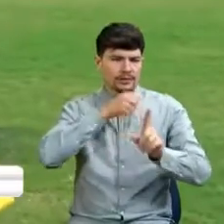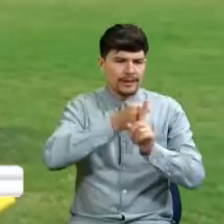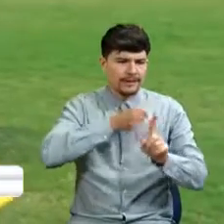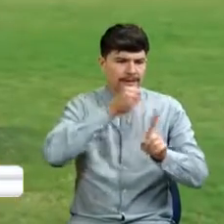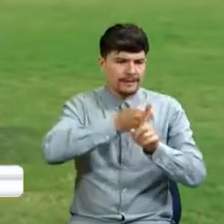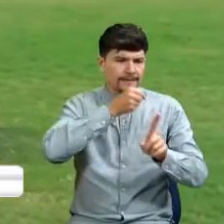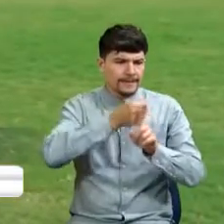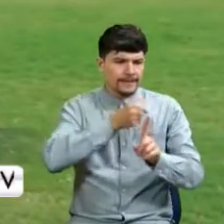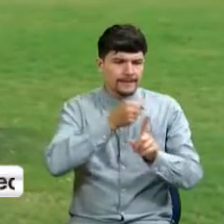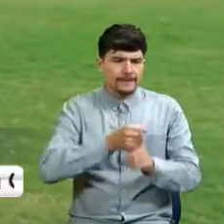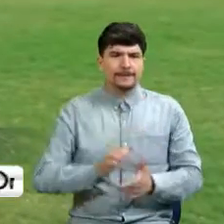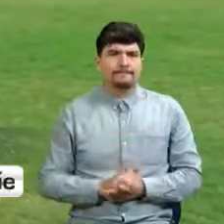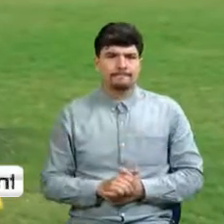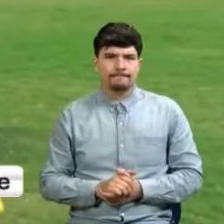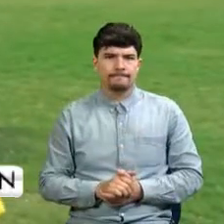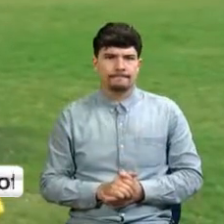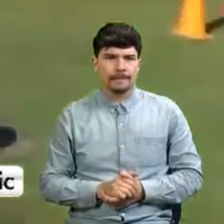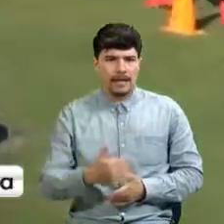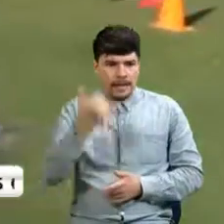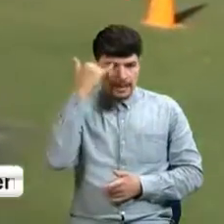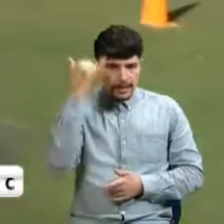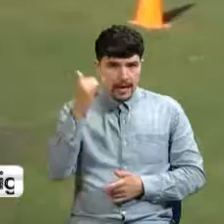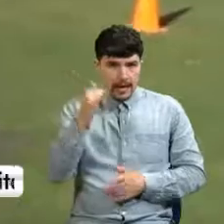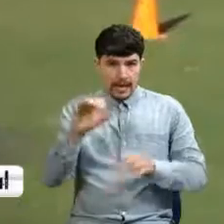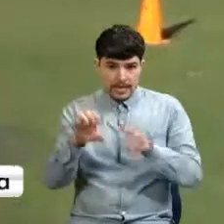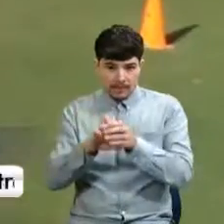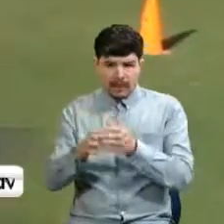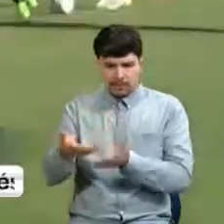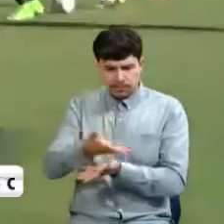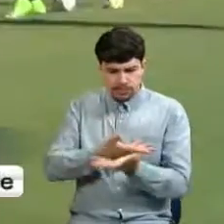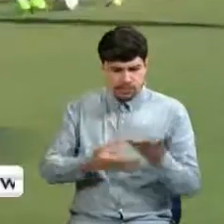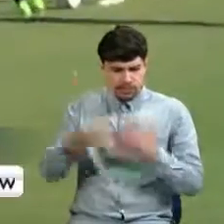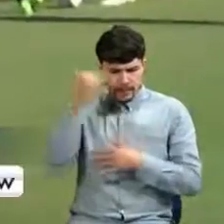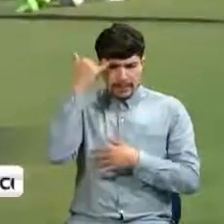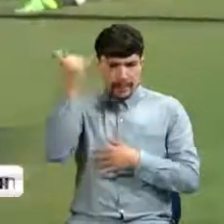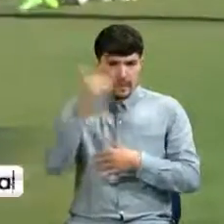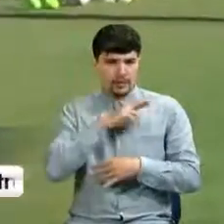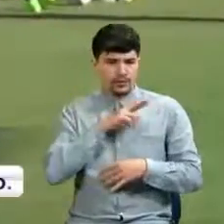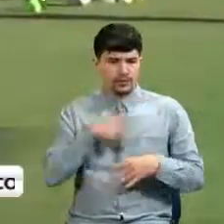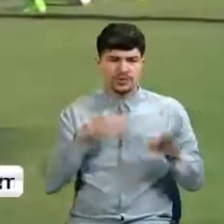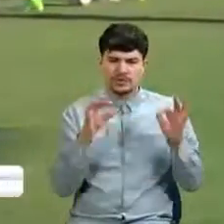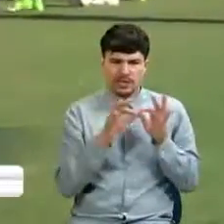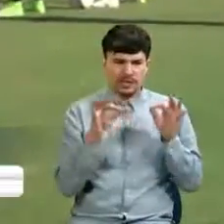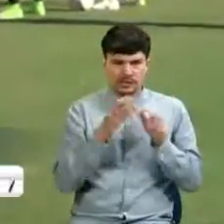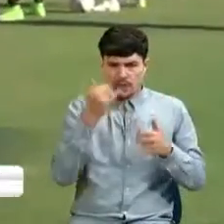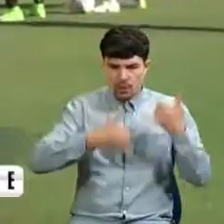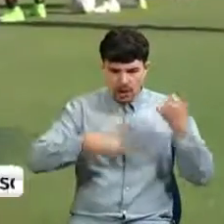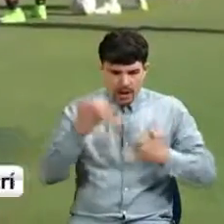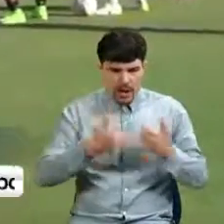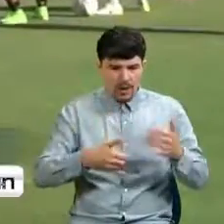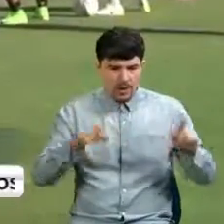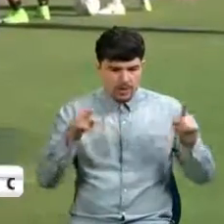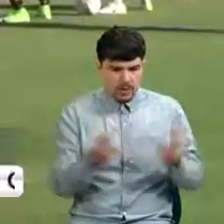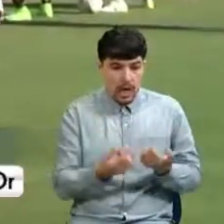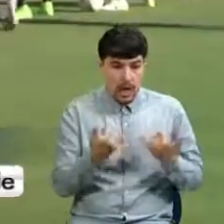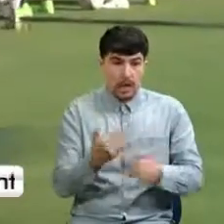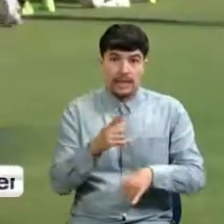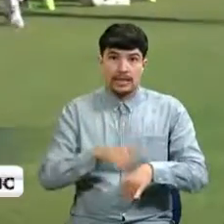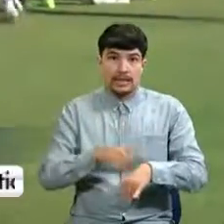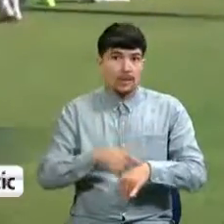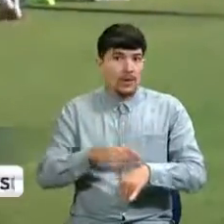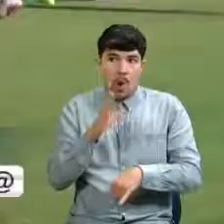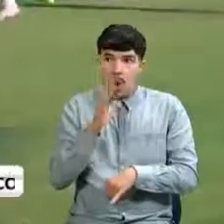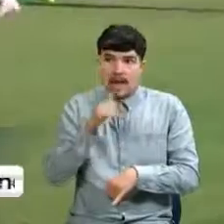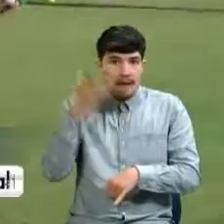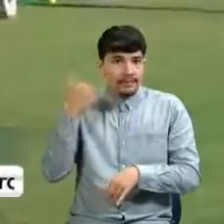dentro de la idea que tenemos tratar de ser simples y en este momento donde no hay tiempo de trabajo